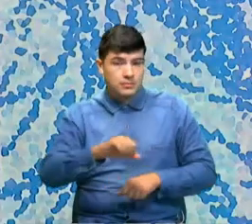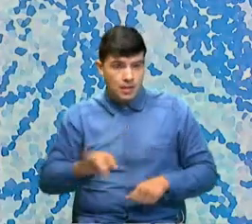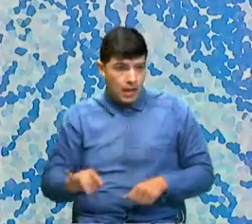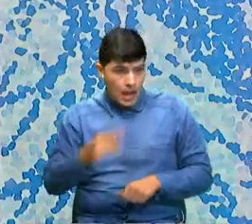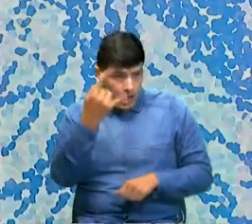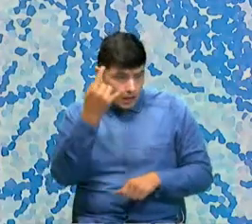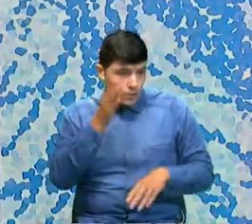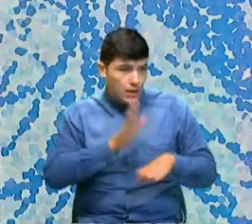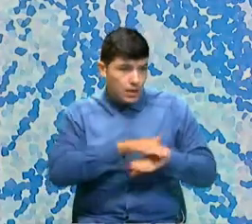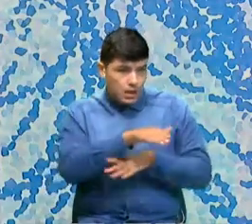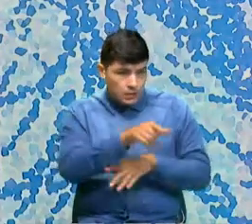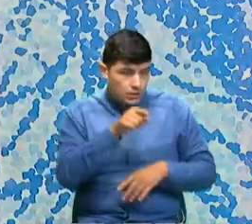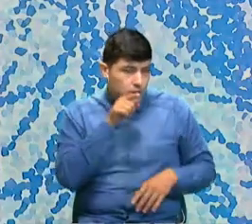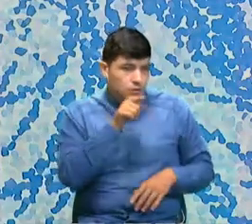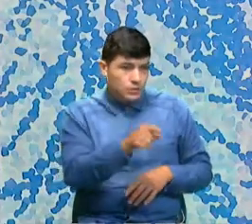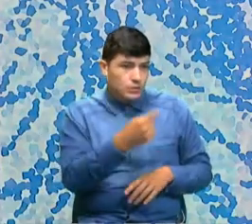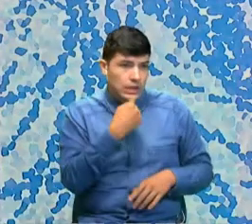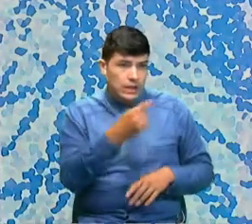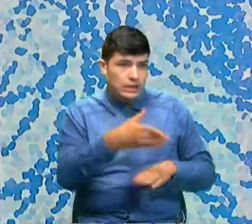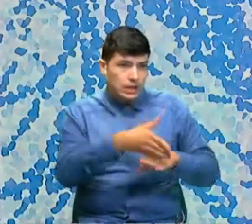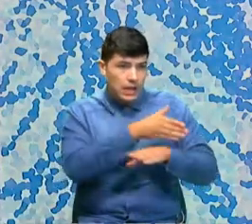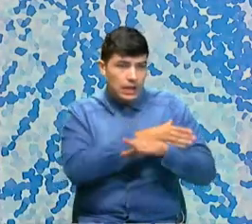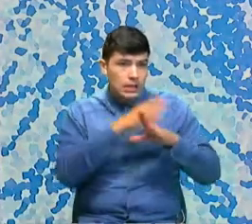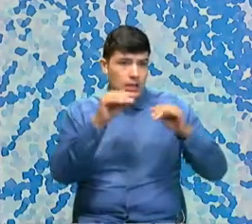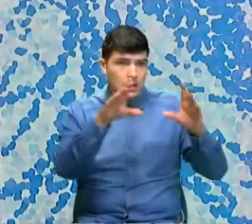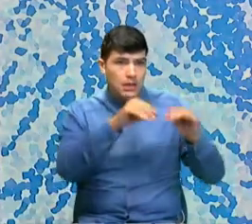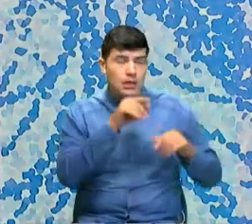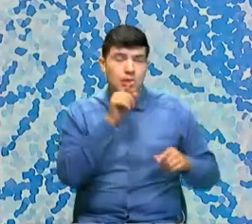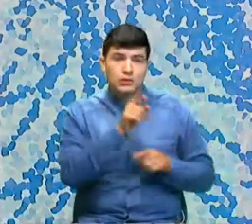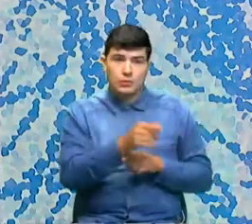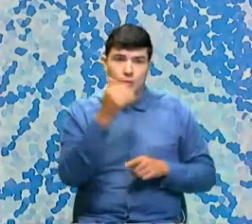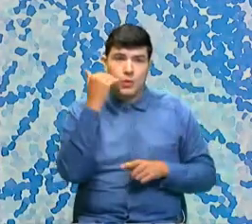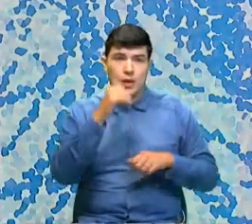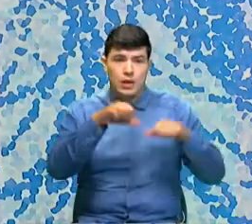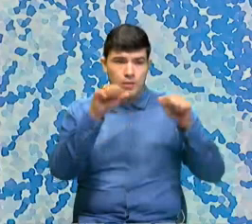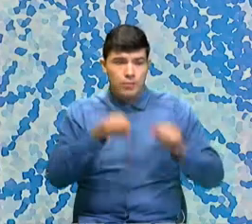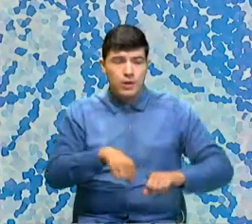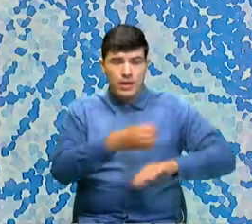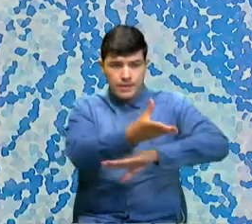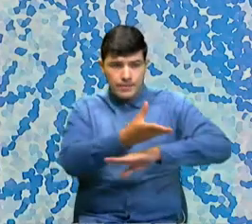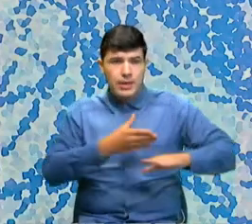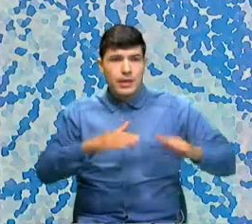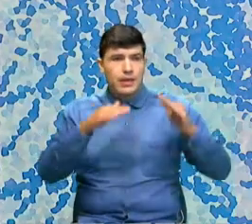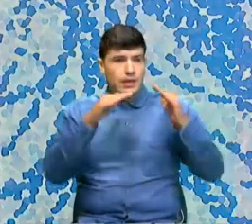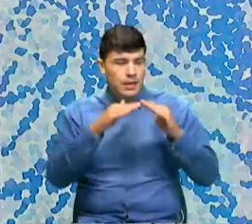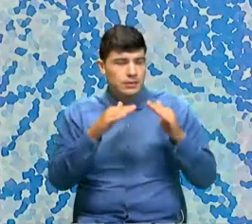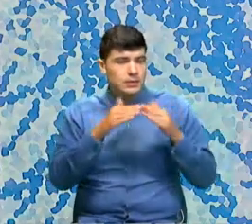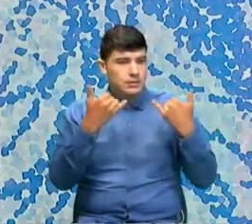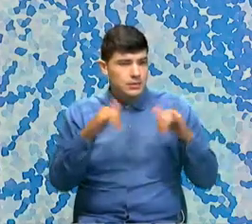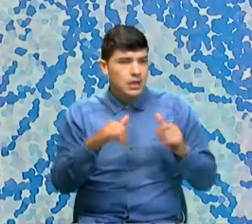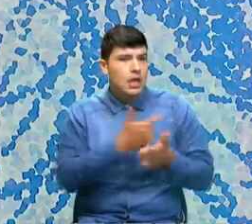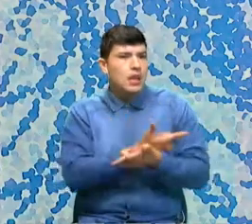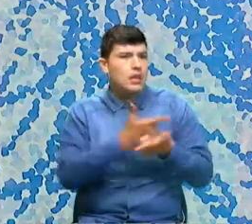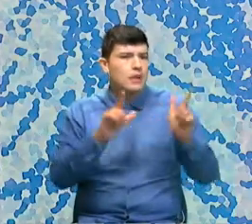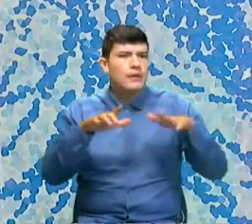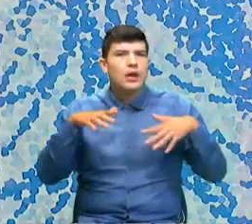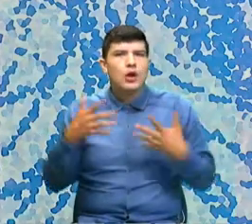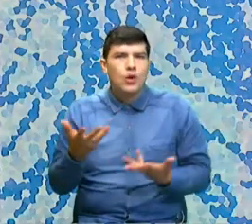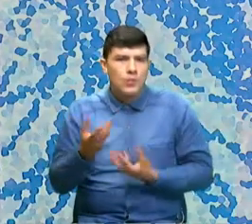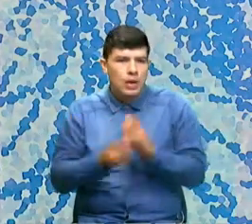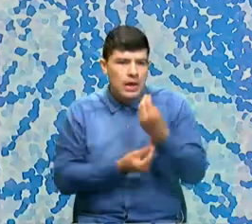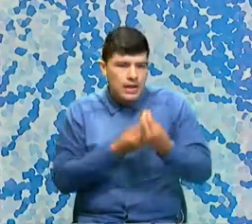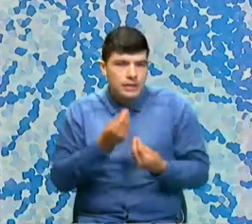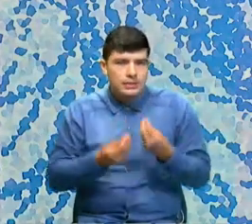las causales que precisamente hablamos ahorita, ella podría solicitar el inmueble como tal. ¿Por medio de qué? Por medio